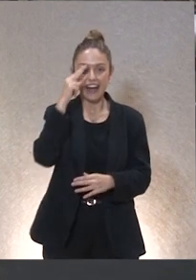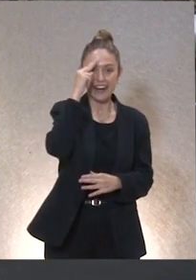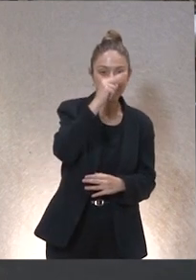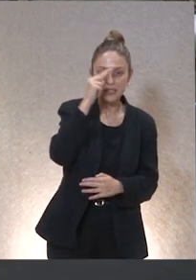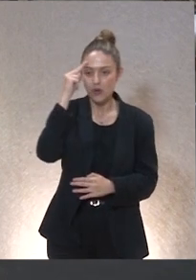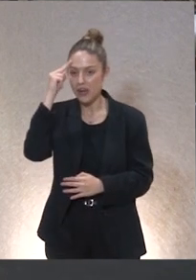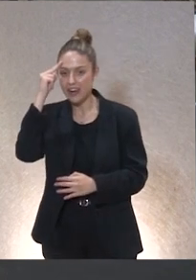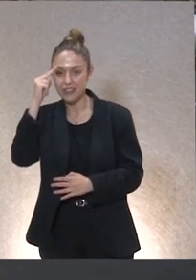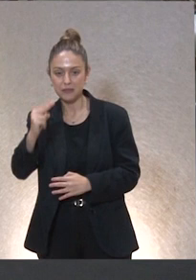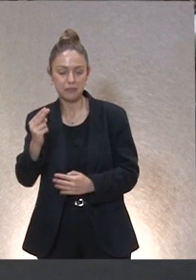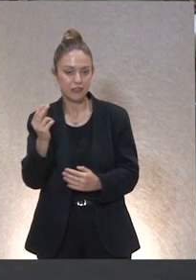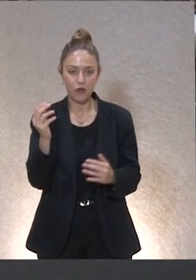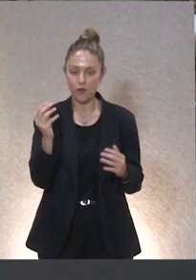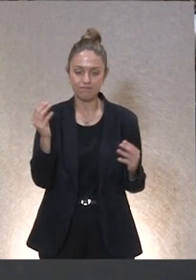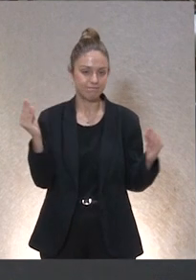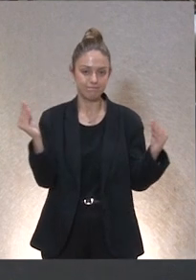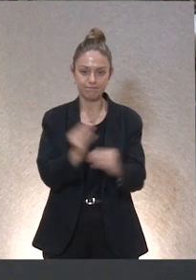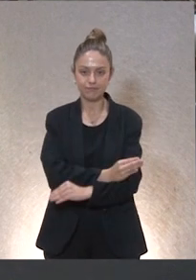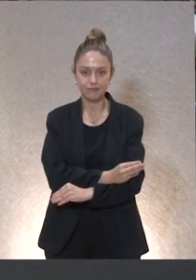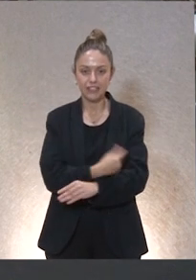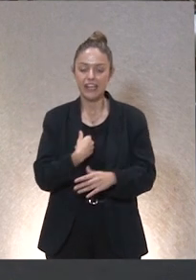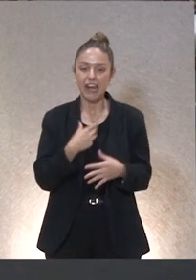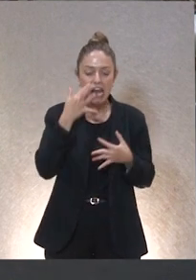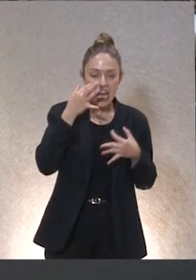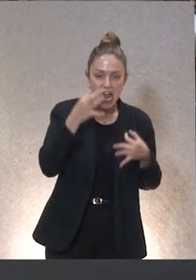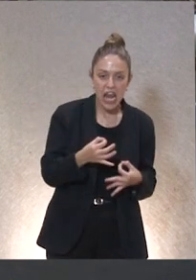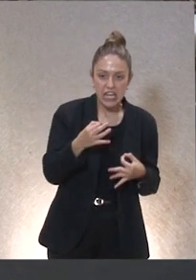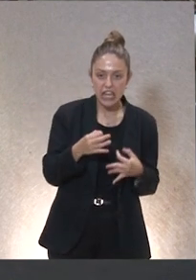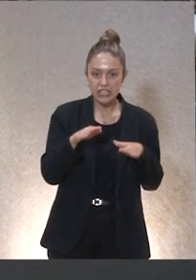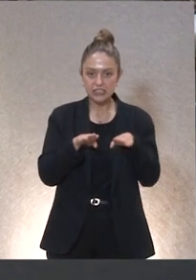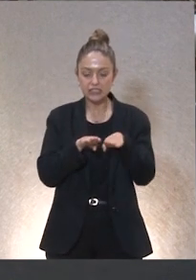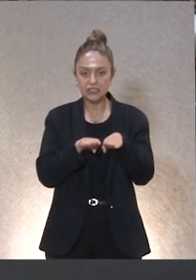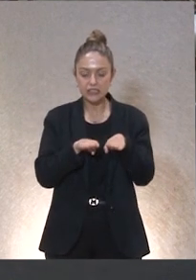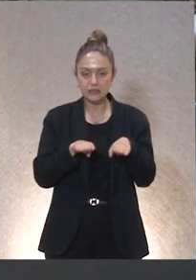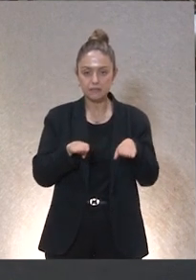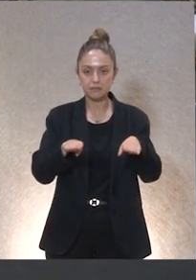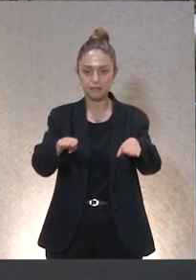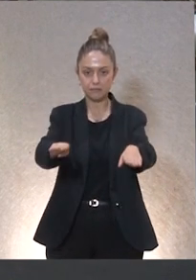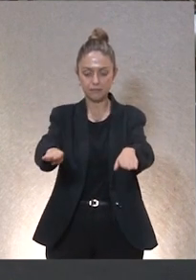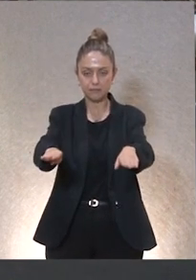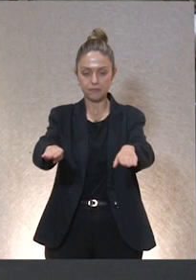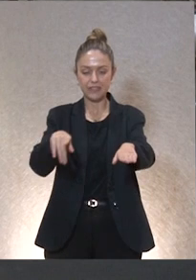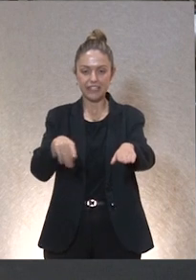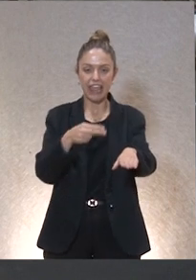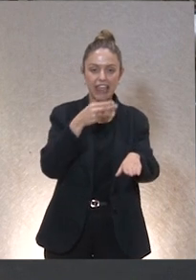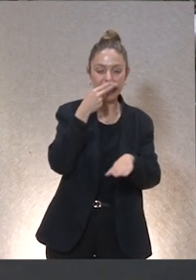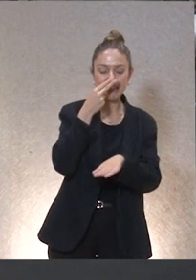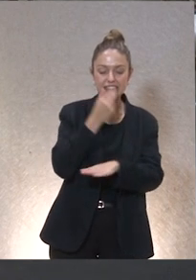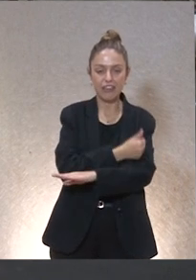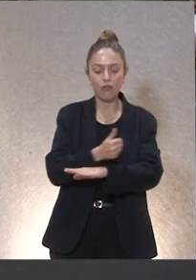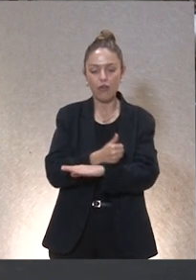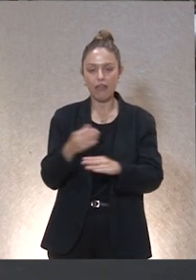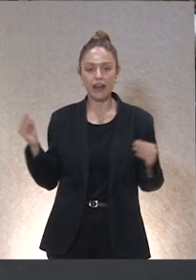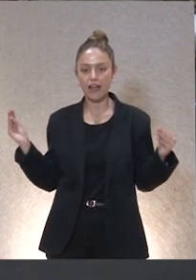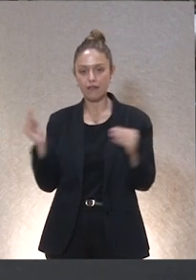nosotros y a la creación de realidades paralelas alejadas de la conciencia y de los intereses de la